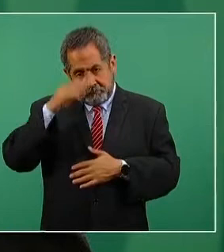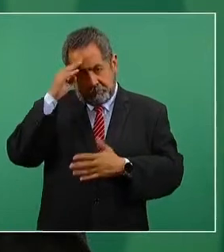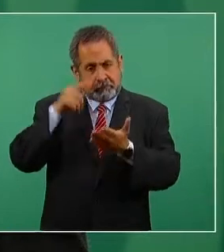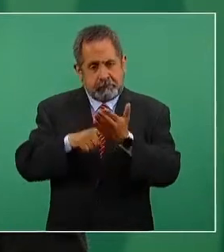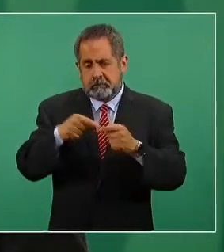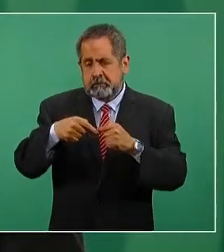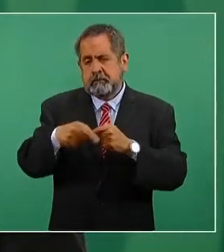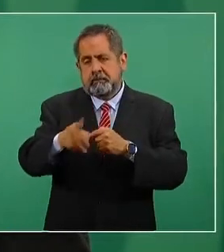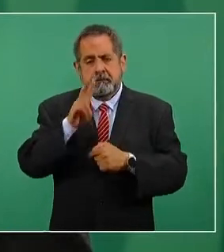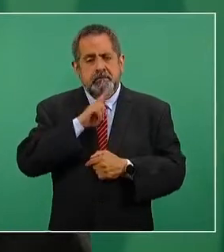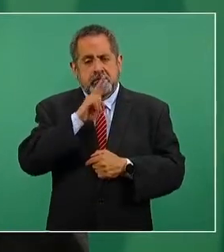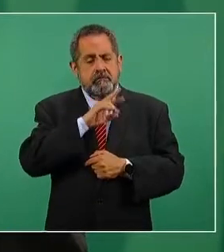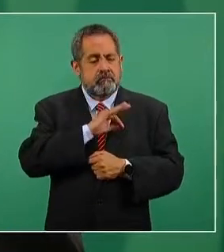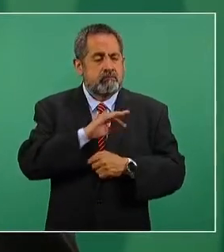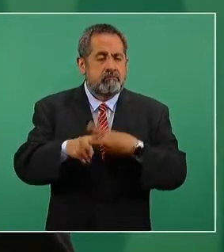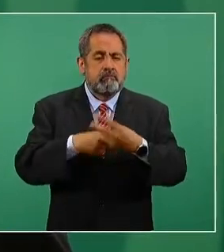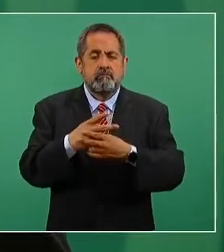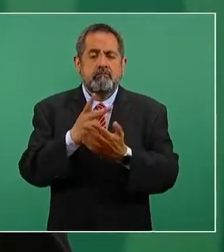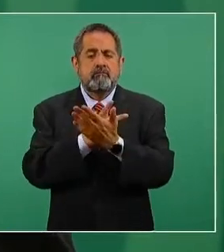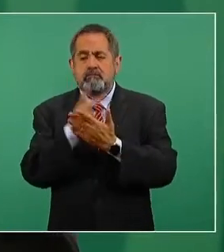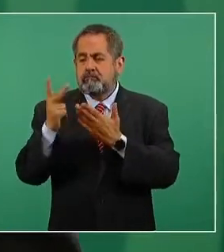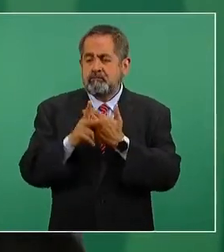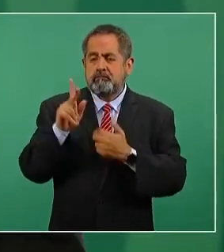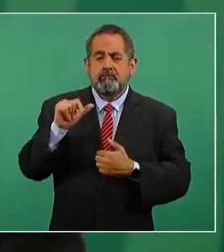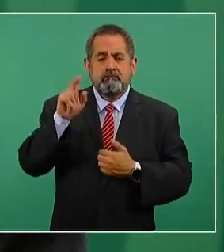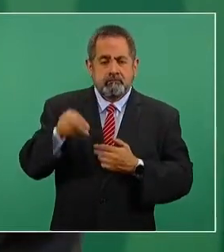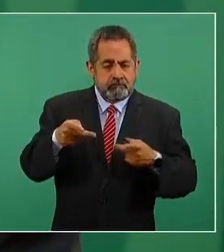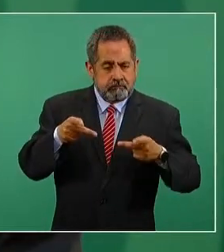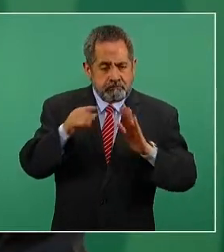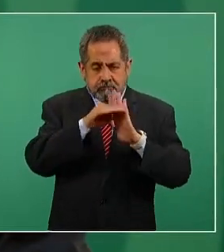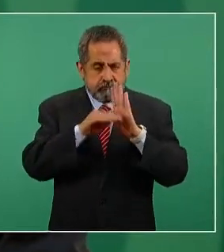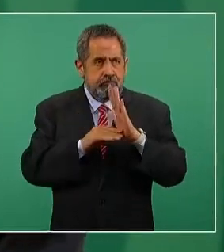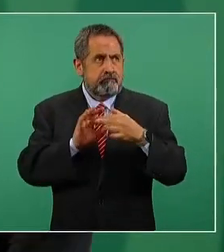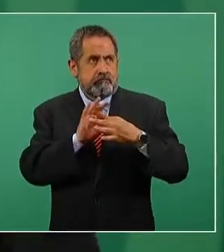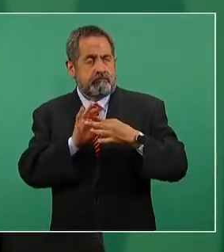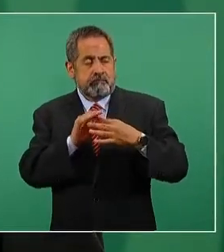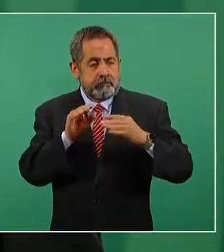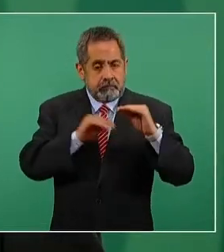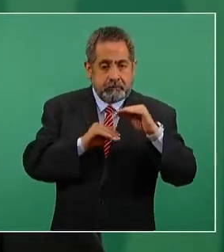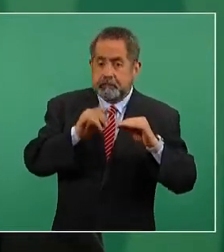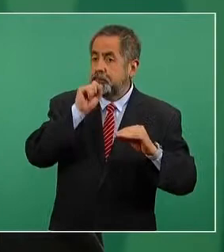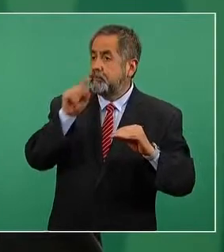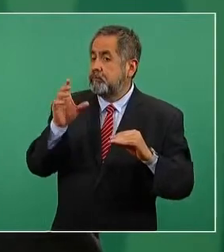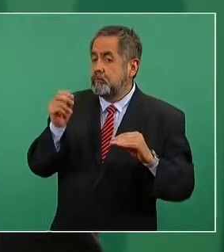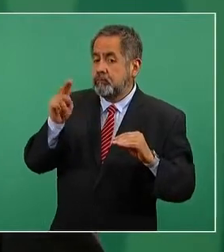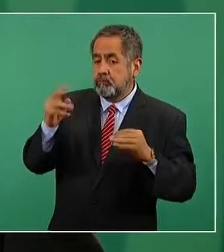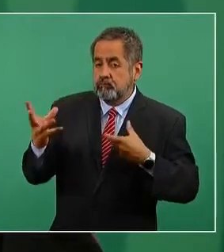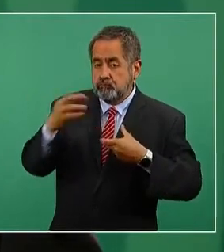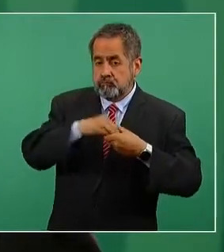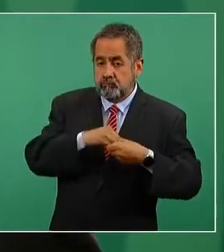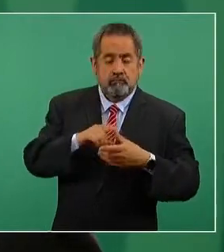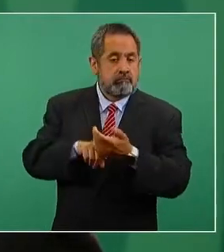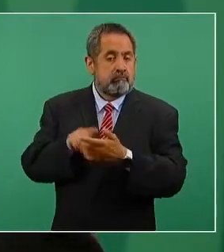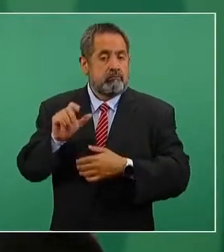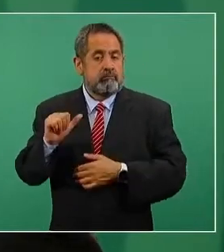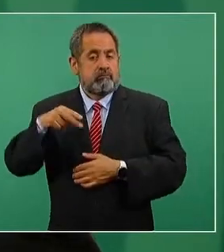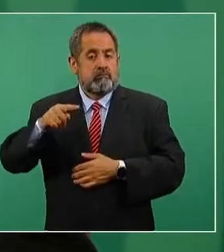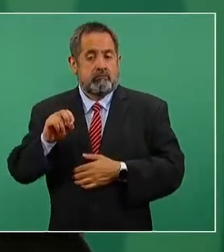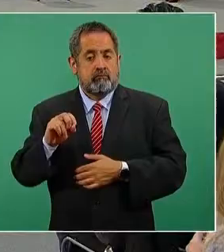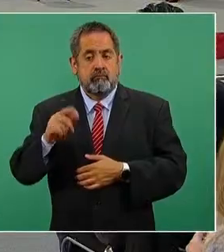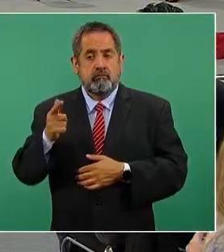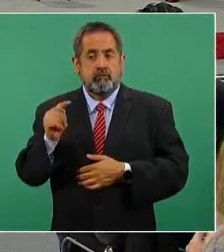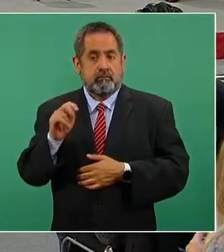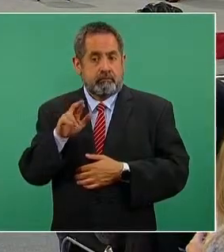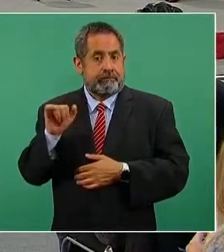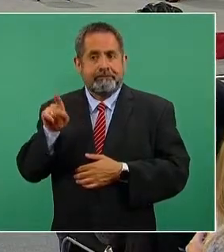establecer ya pues un plan de trabajo común y también involucrar a Naciones Unidas. Antonio Guterres ha sido alguien que se ha